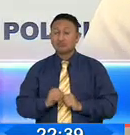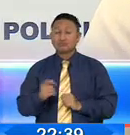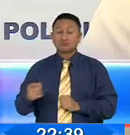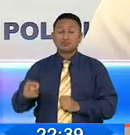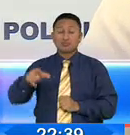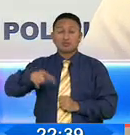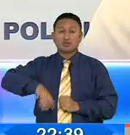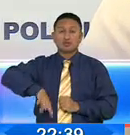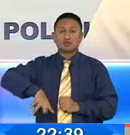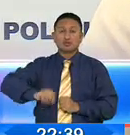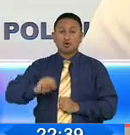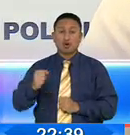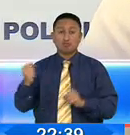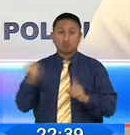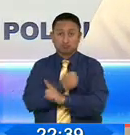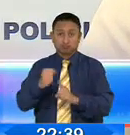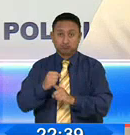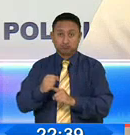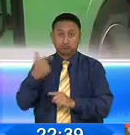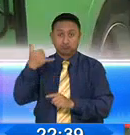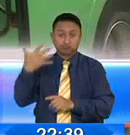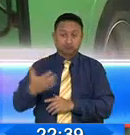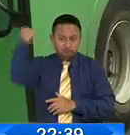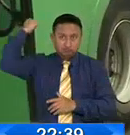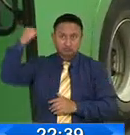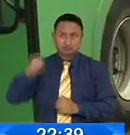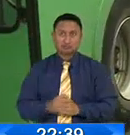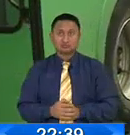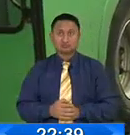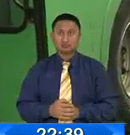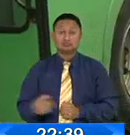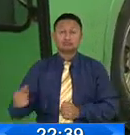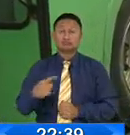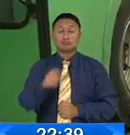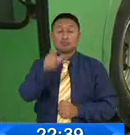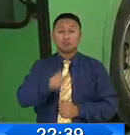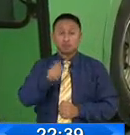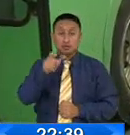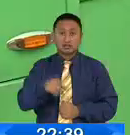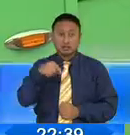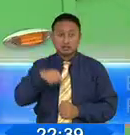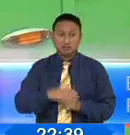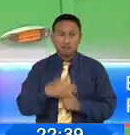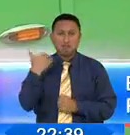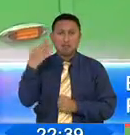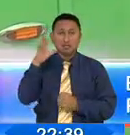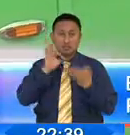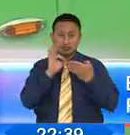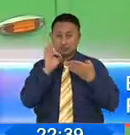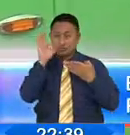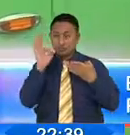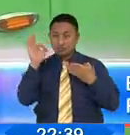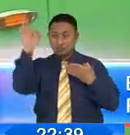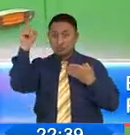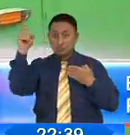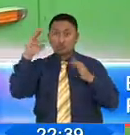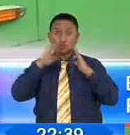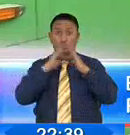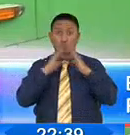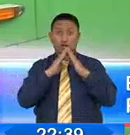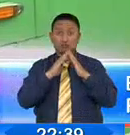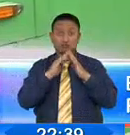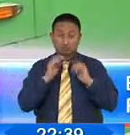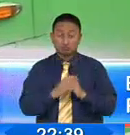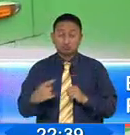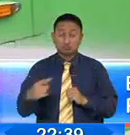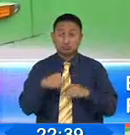también con violencia los robos de los celulares. El delito de robo a personas es uno de los más altos que afecta al sector de Tumbaco. Estos actuaban